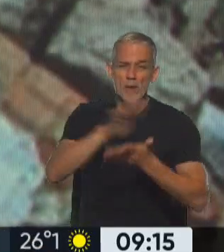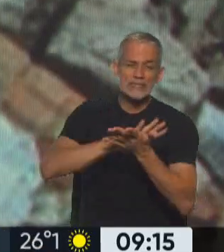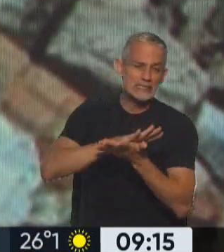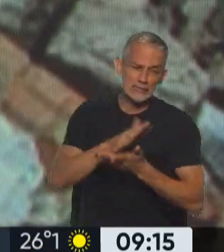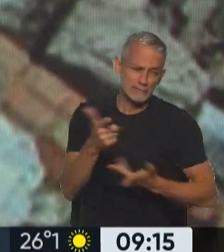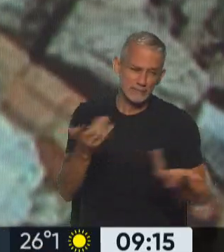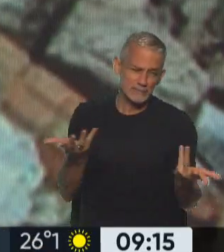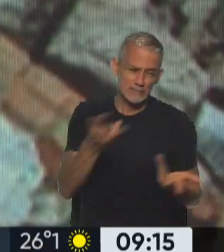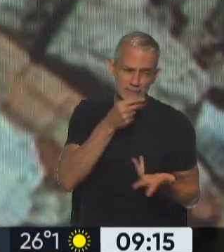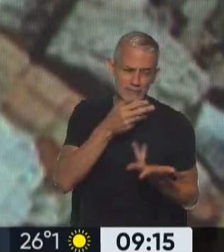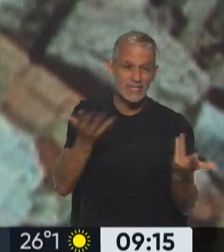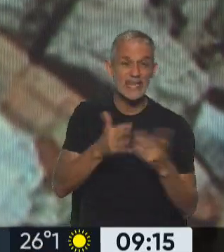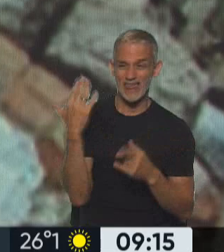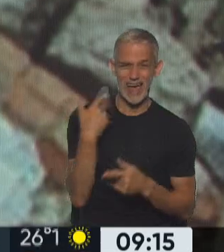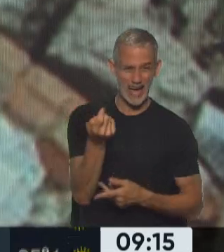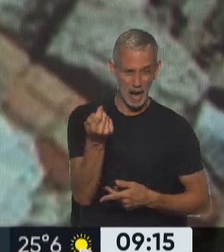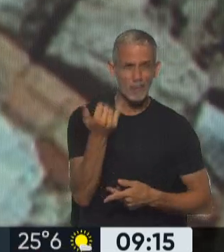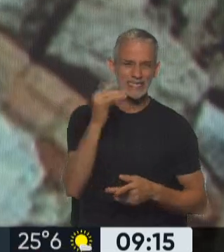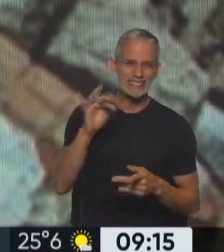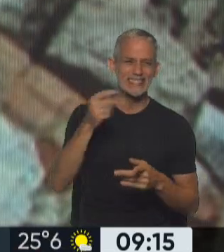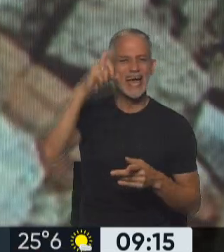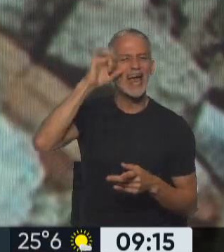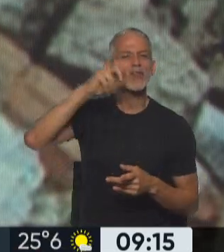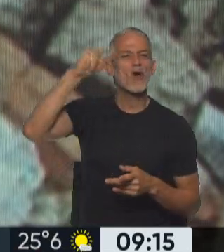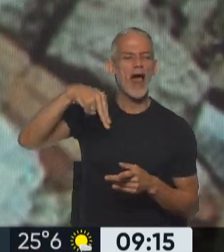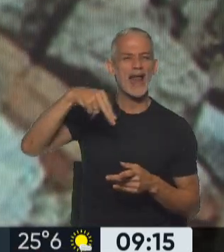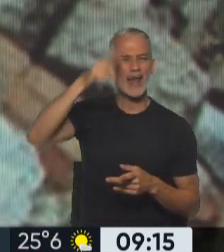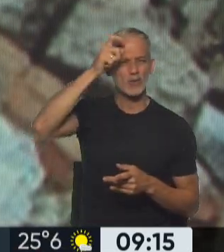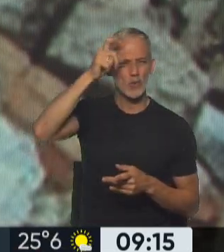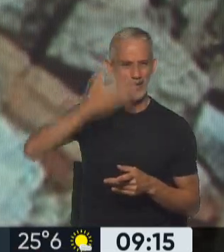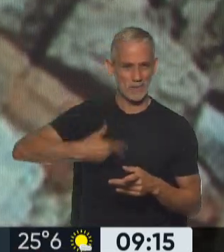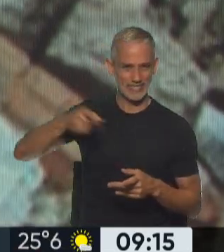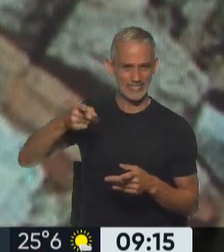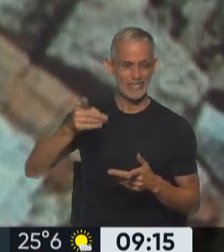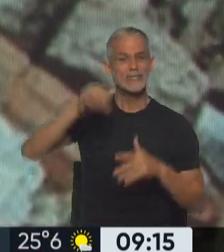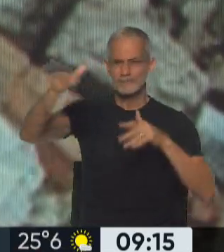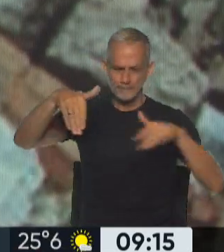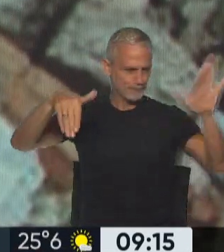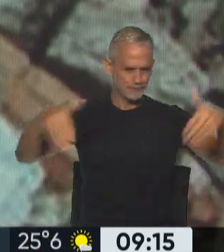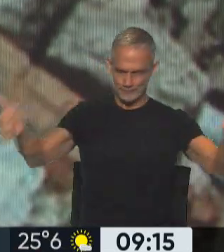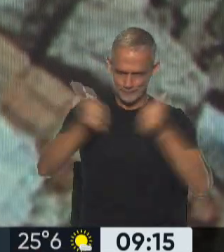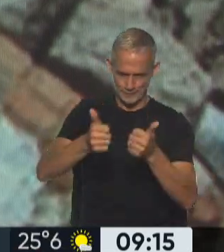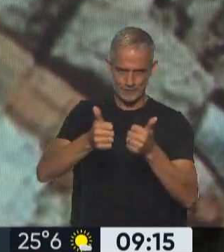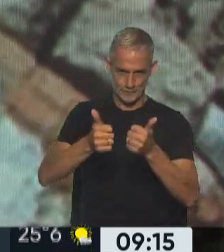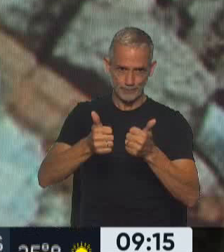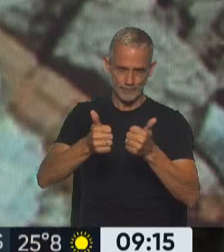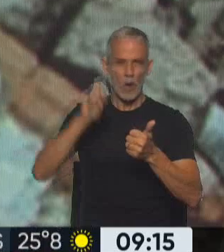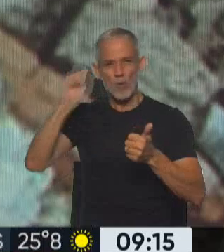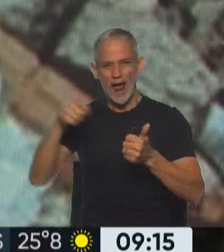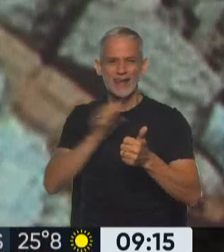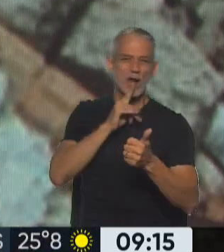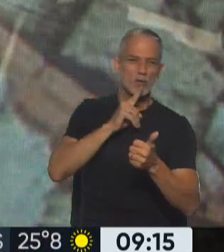resolución. Sí, en estos últimos días, Erdogan, el presidente turco, convocó a Ucrania y a Rusia, a